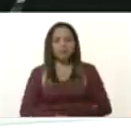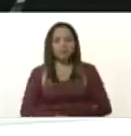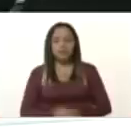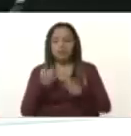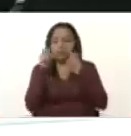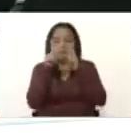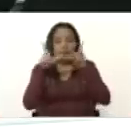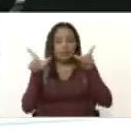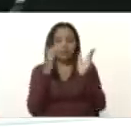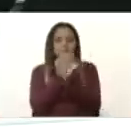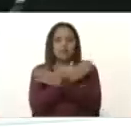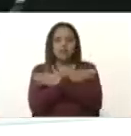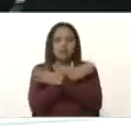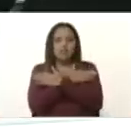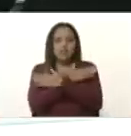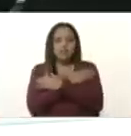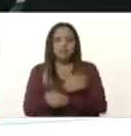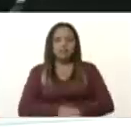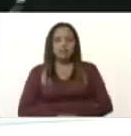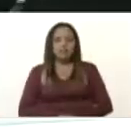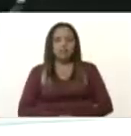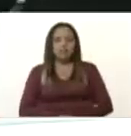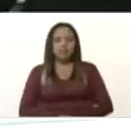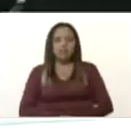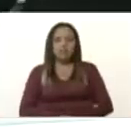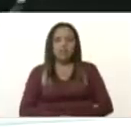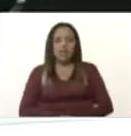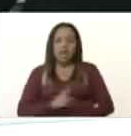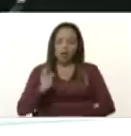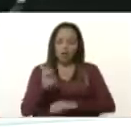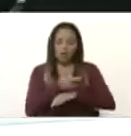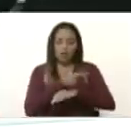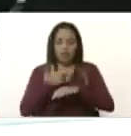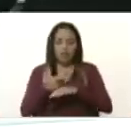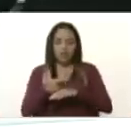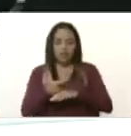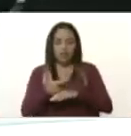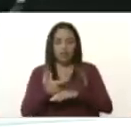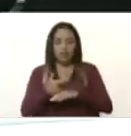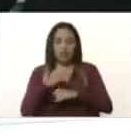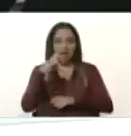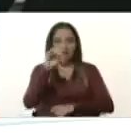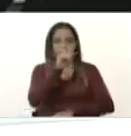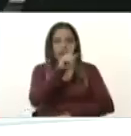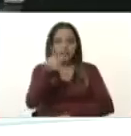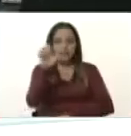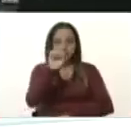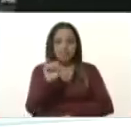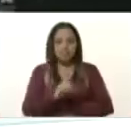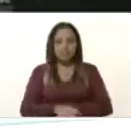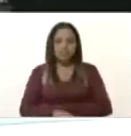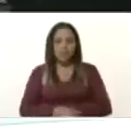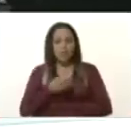Impresionante. Mis felicidades de antemano para el gobernador Rafael Calles, joven líder